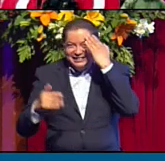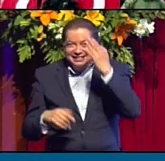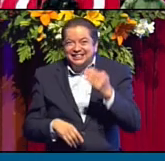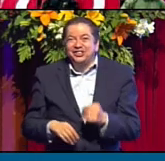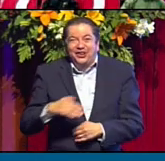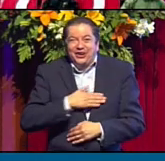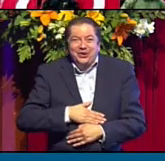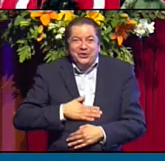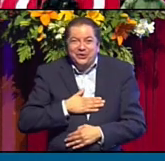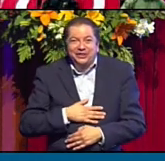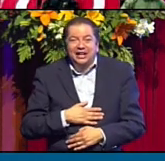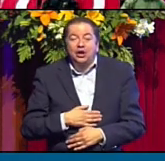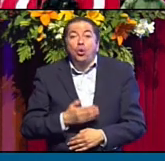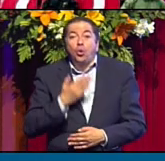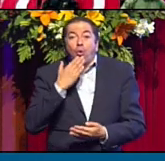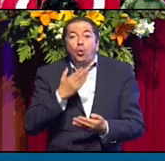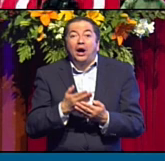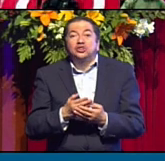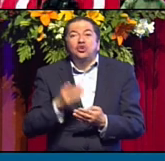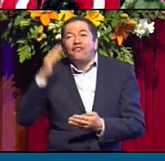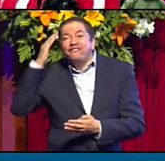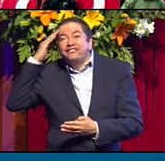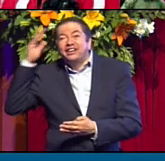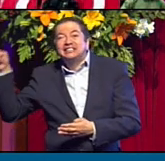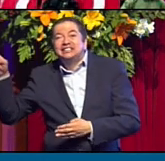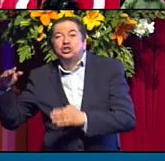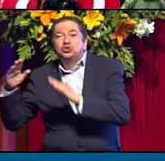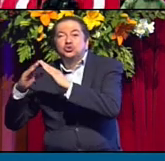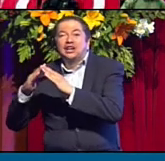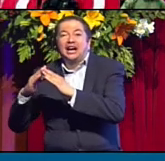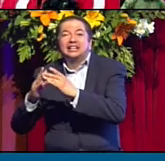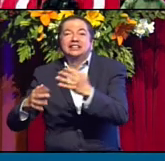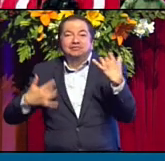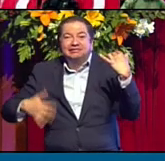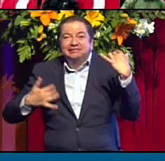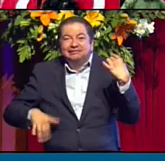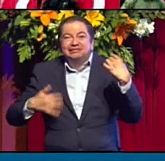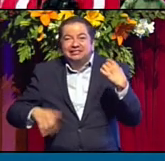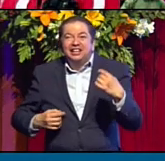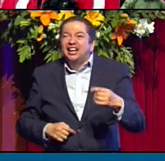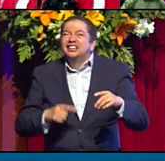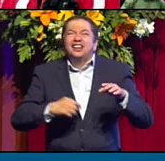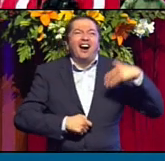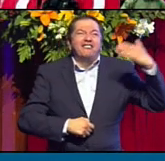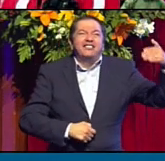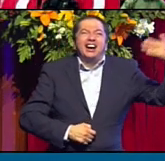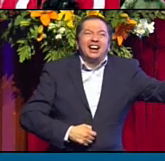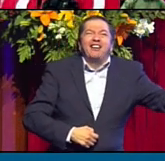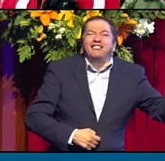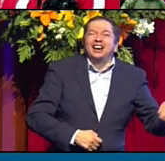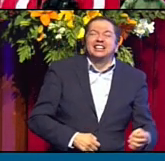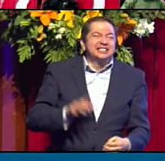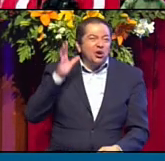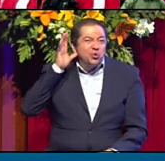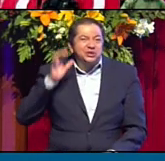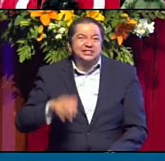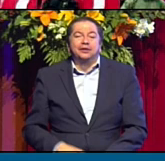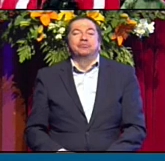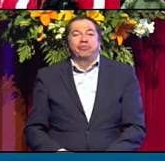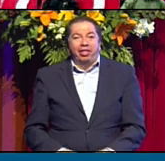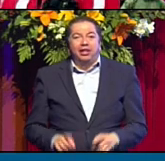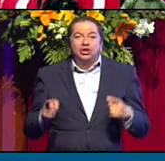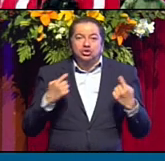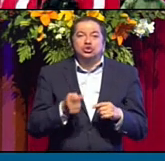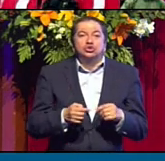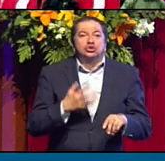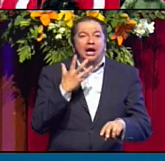esas características cuando escuchamos a nuestro vecino que está tocando en su casa y que las próximas 10 cuadras se escucha la música? Creamos un